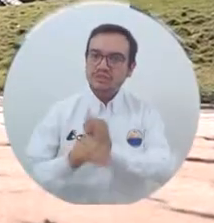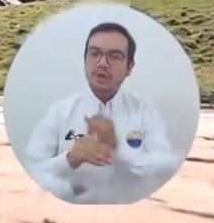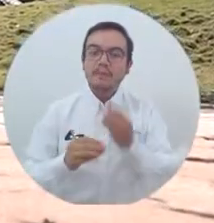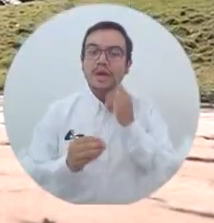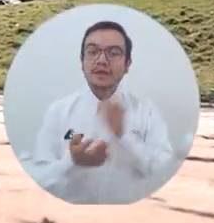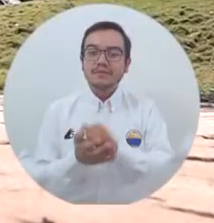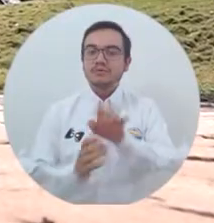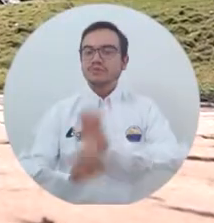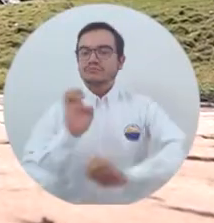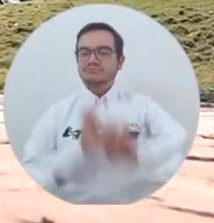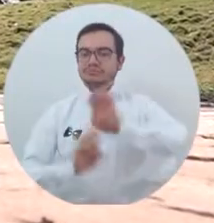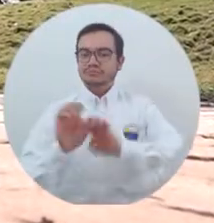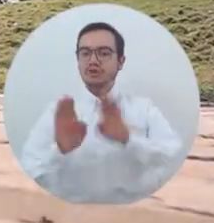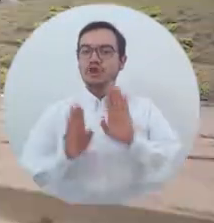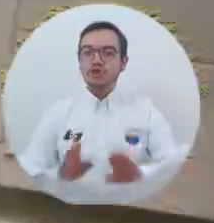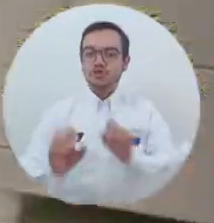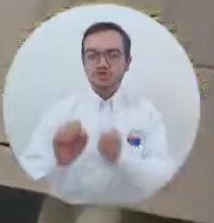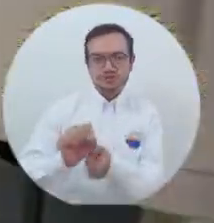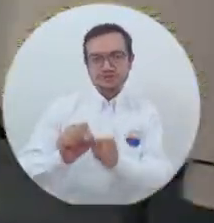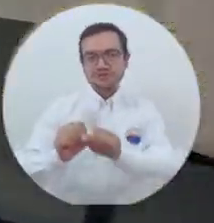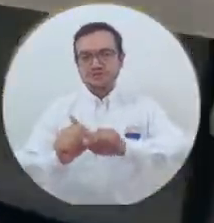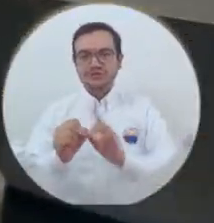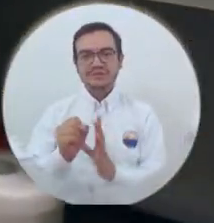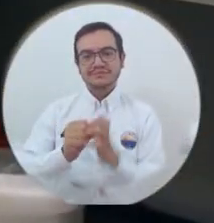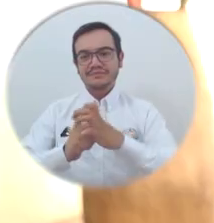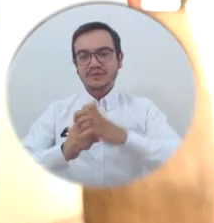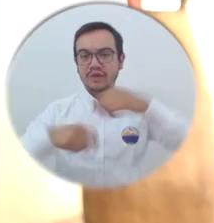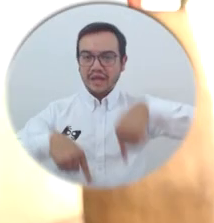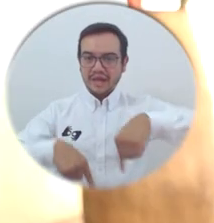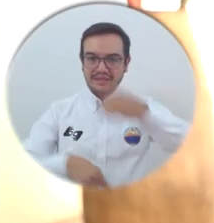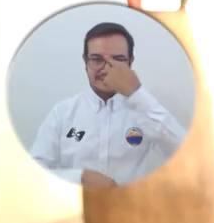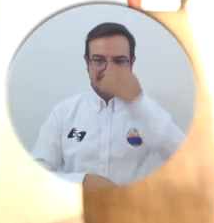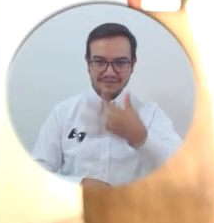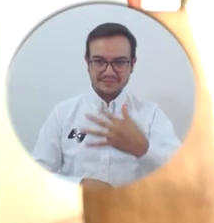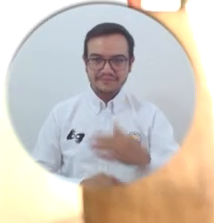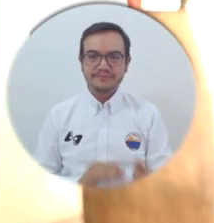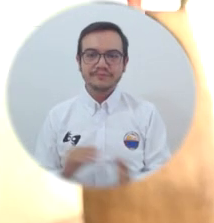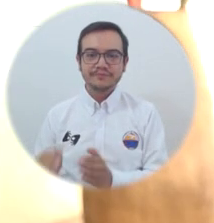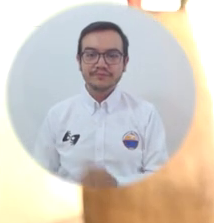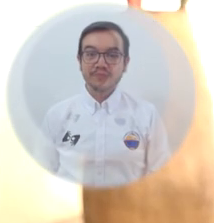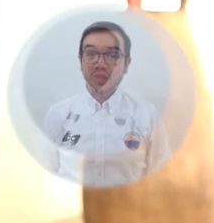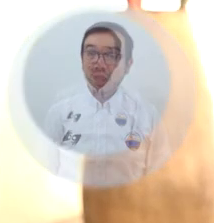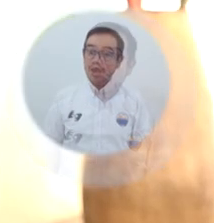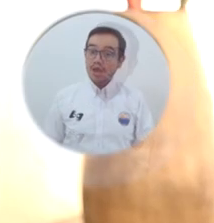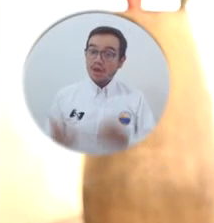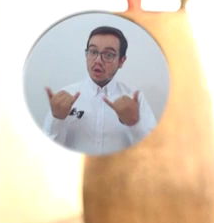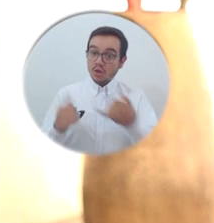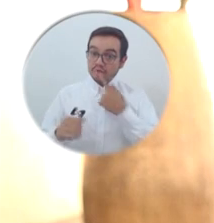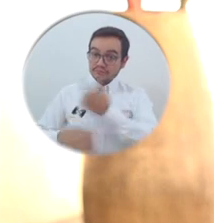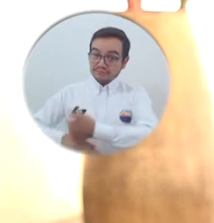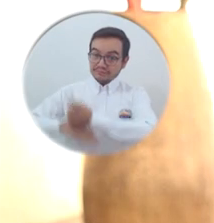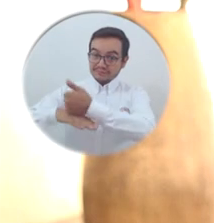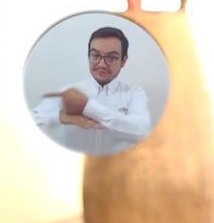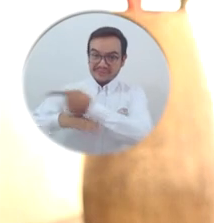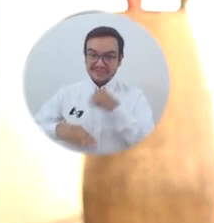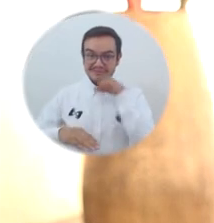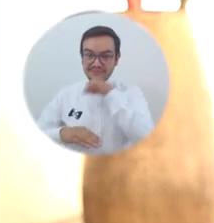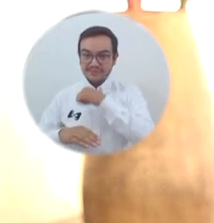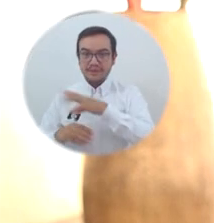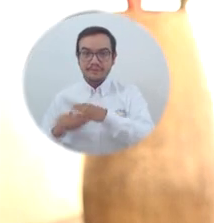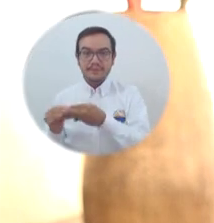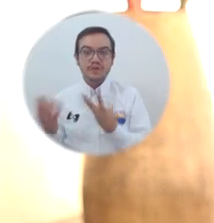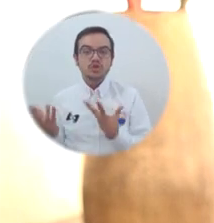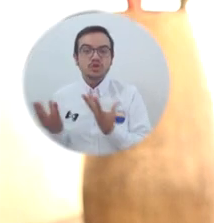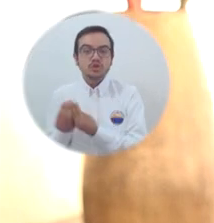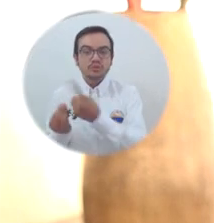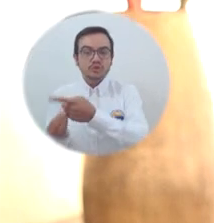con el propósito de contener la propagación del virus en la región. La contención significa evitar que realmente